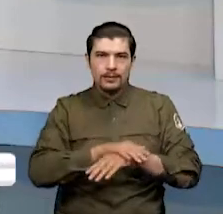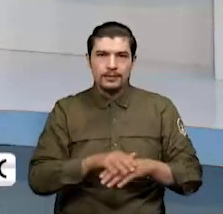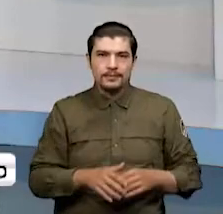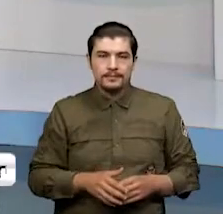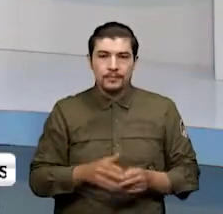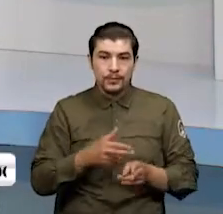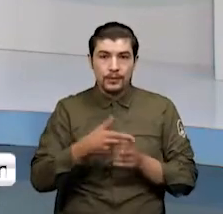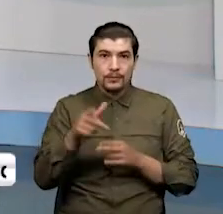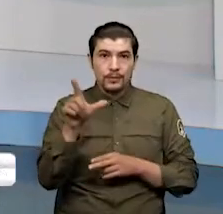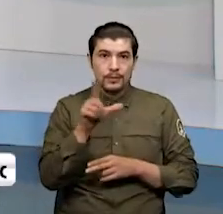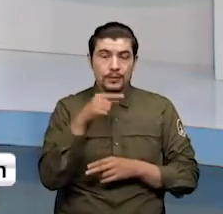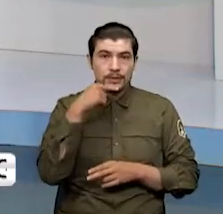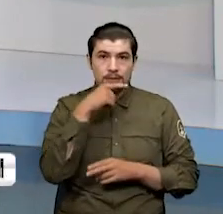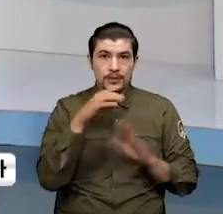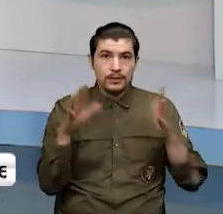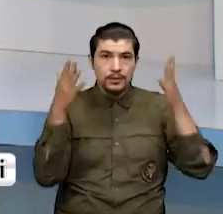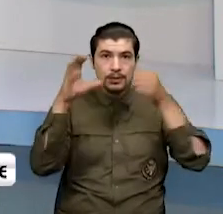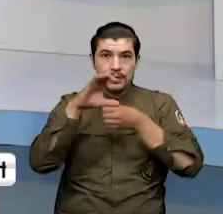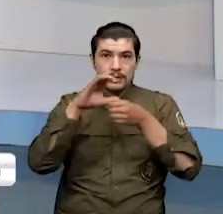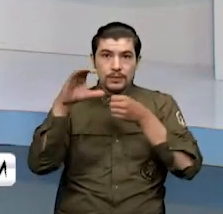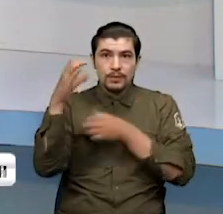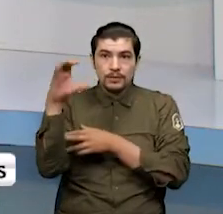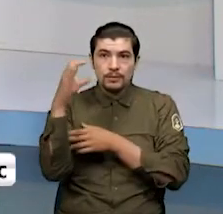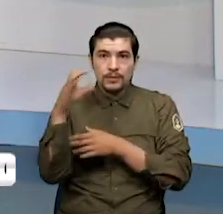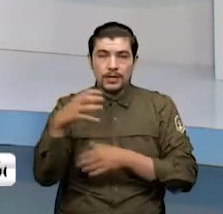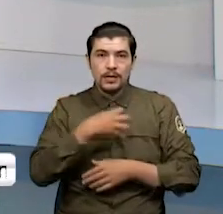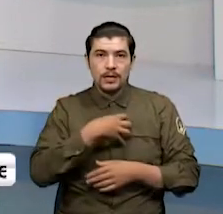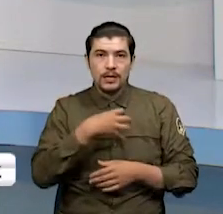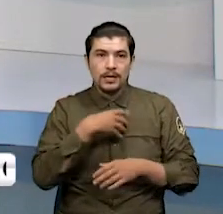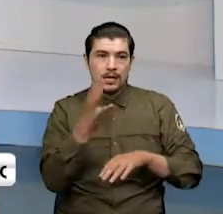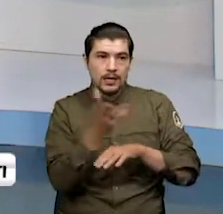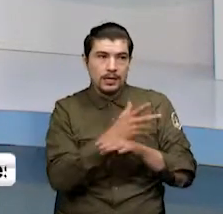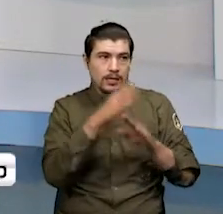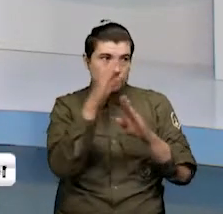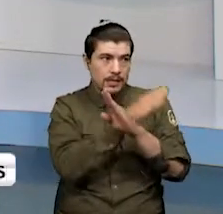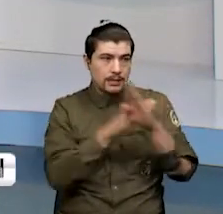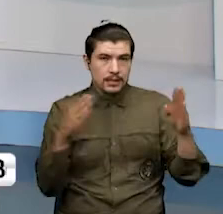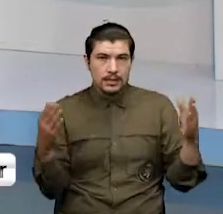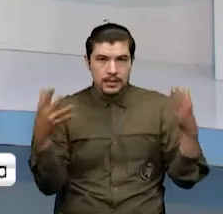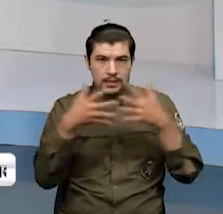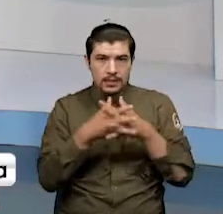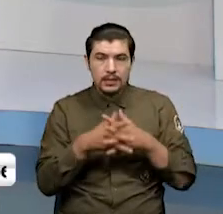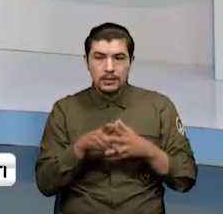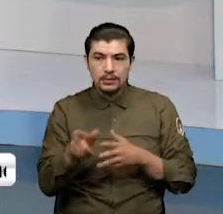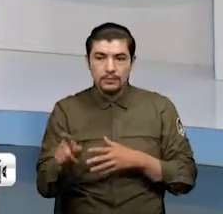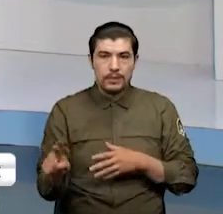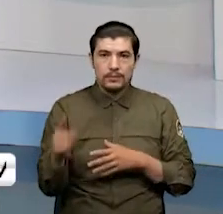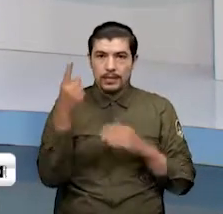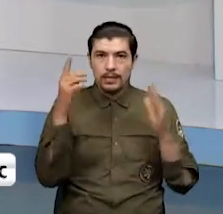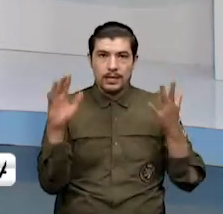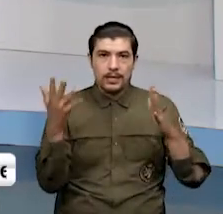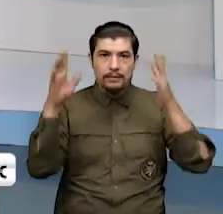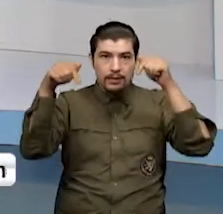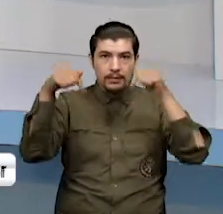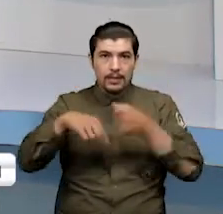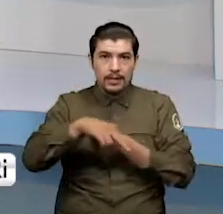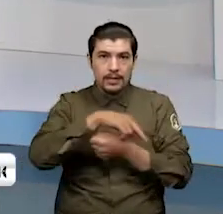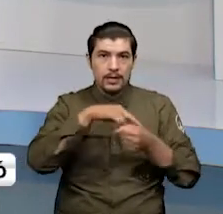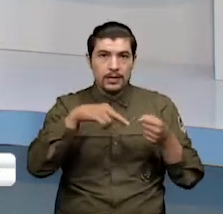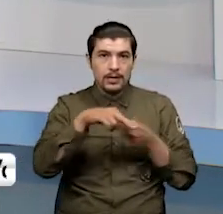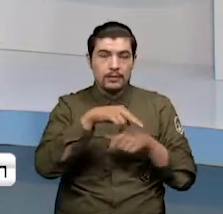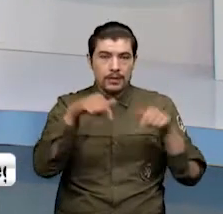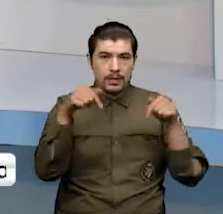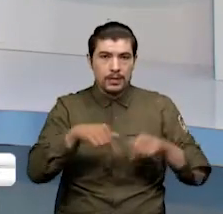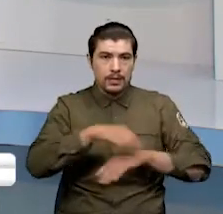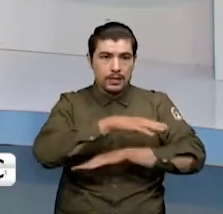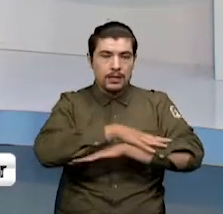tiene un festivo también en cúcuta abraham el campeonato de artes marciales mixtas en la categoría amateur y el primer evento en la región de esta disciplina